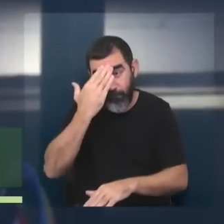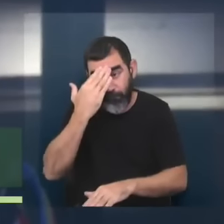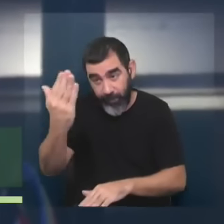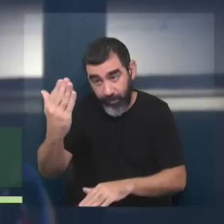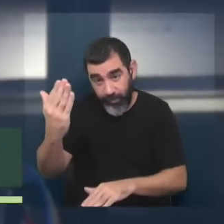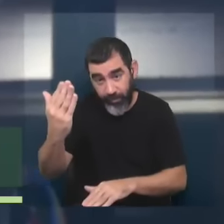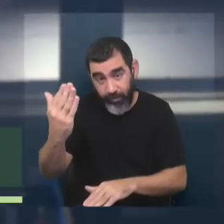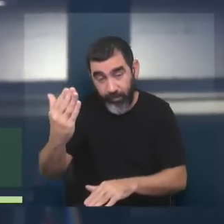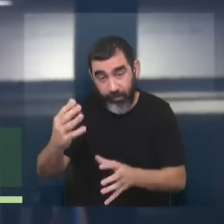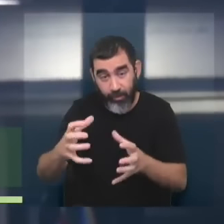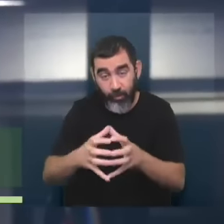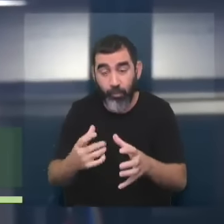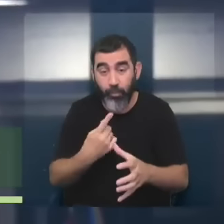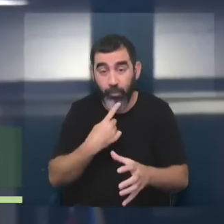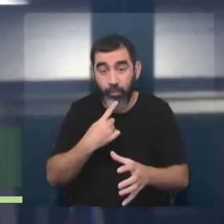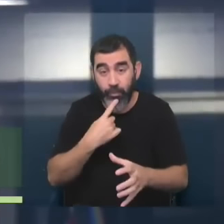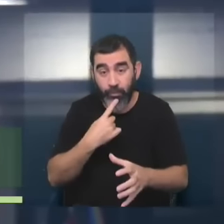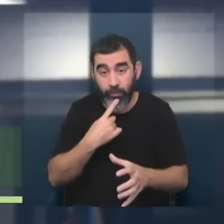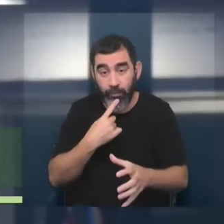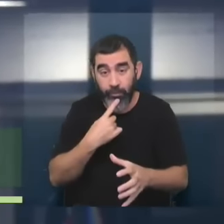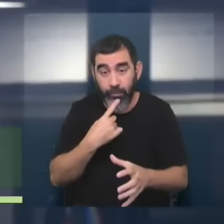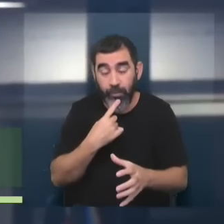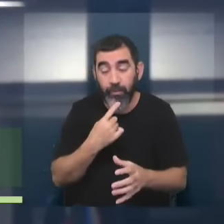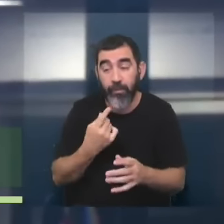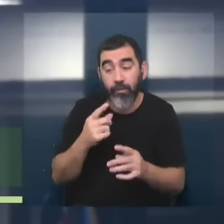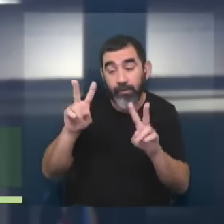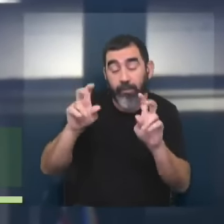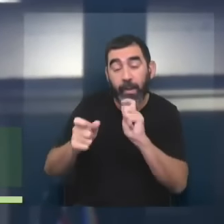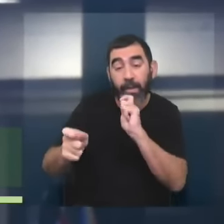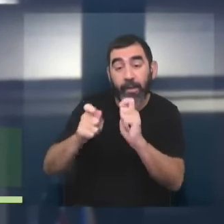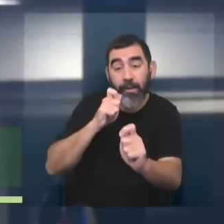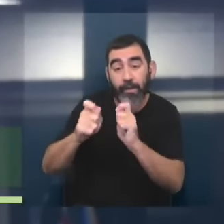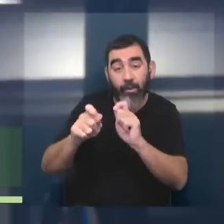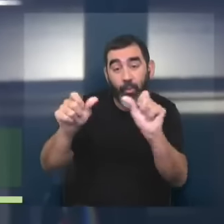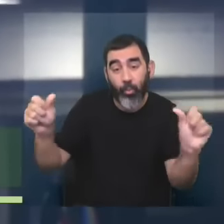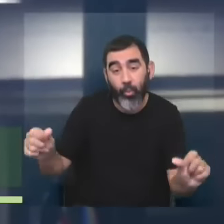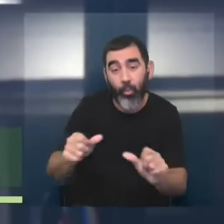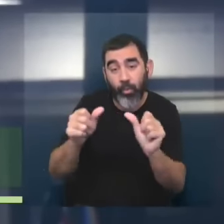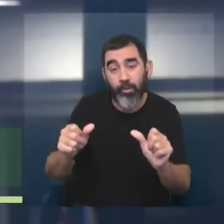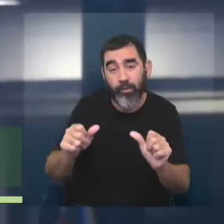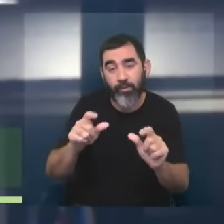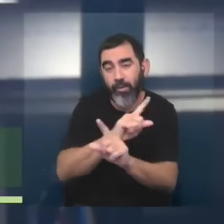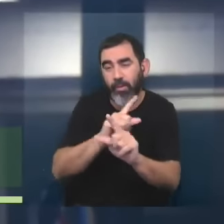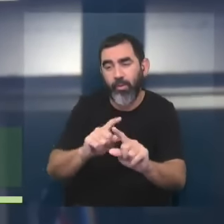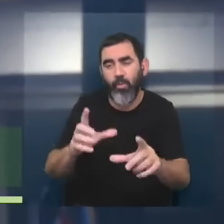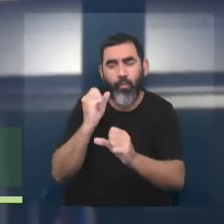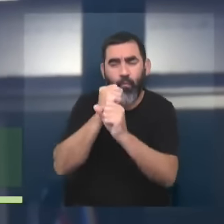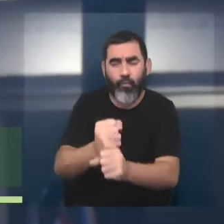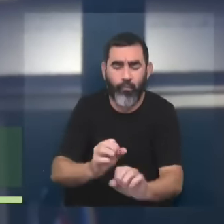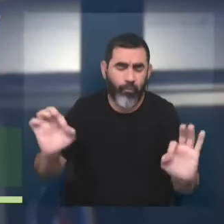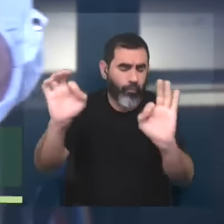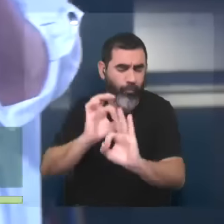amplio hiciera su política en base a las encuestas de entrada no se hubiera